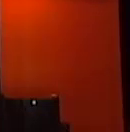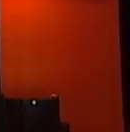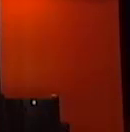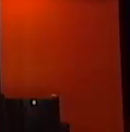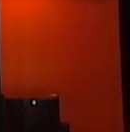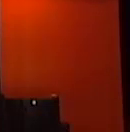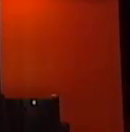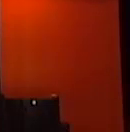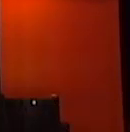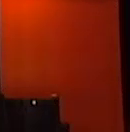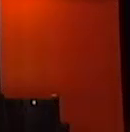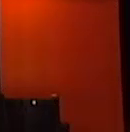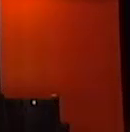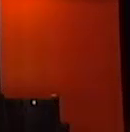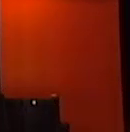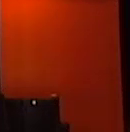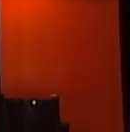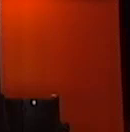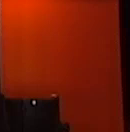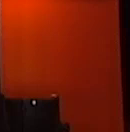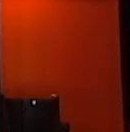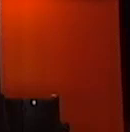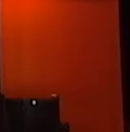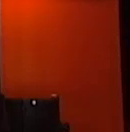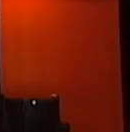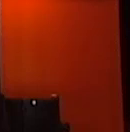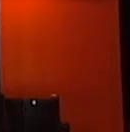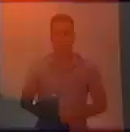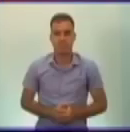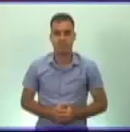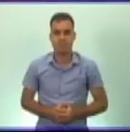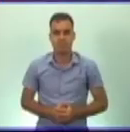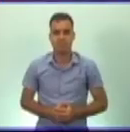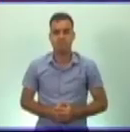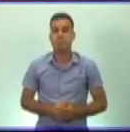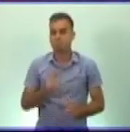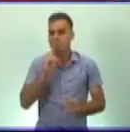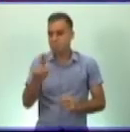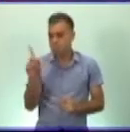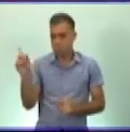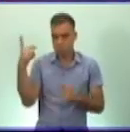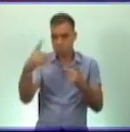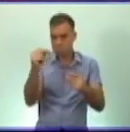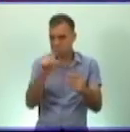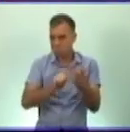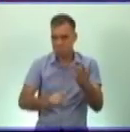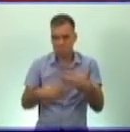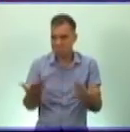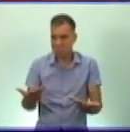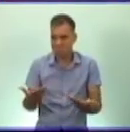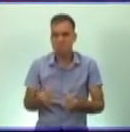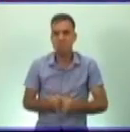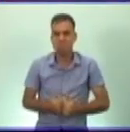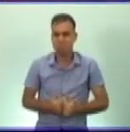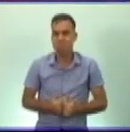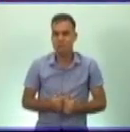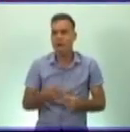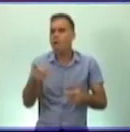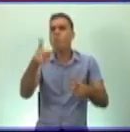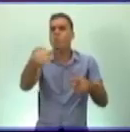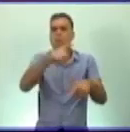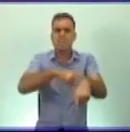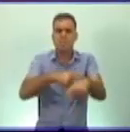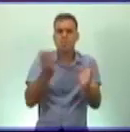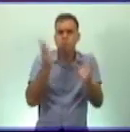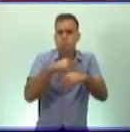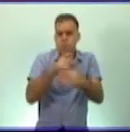Entonces, les propongo comenzar a ver las respuestas a este ejercicio, ¿verdad? Pero no se preocupen si no les dio tiempo a copiar, porque ahora